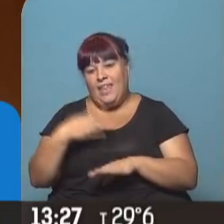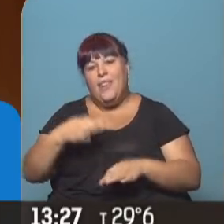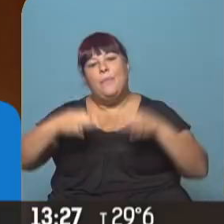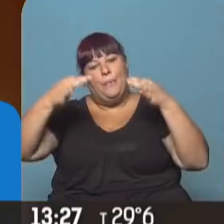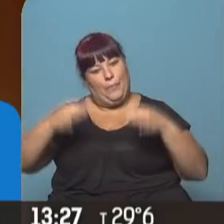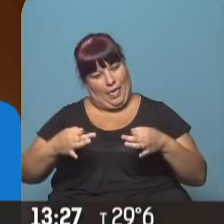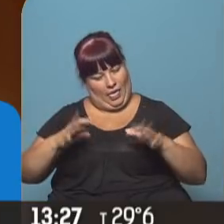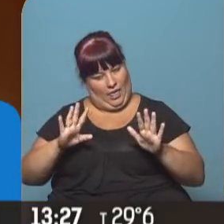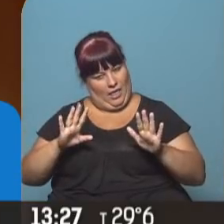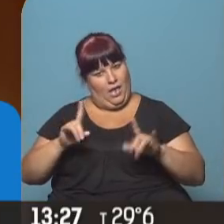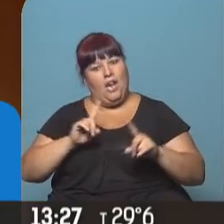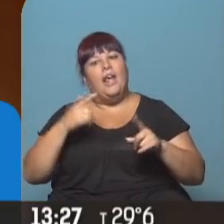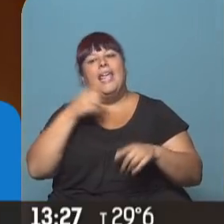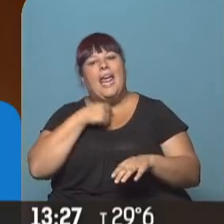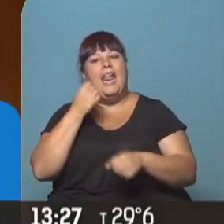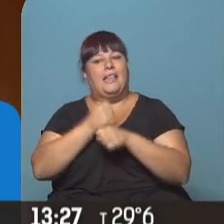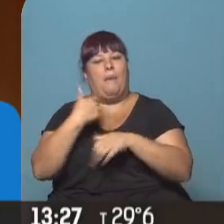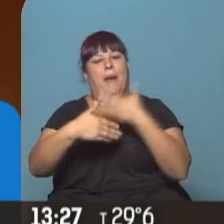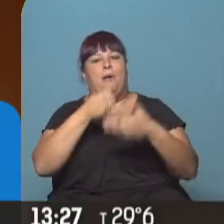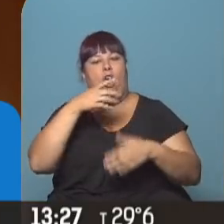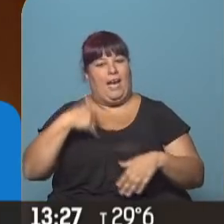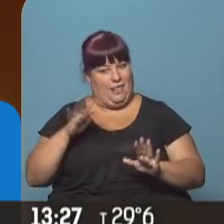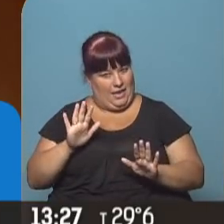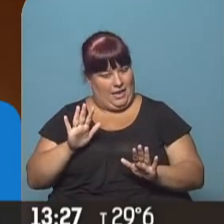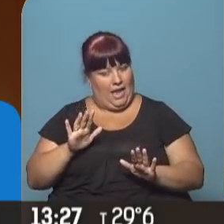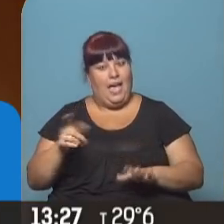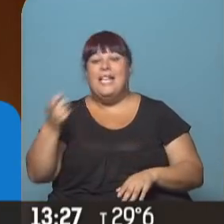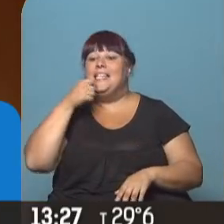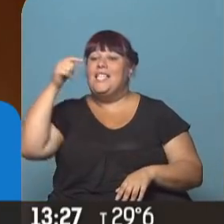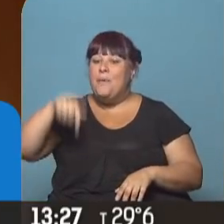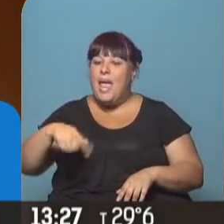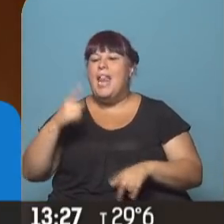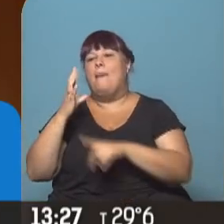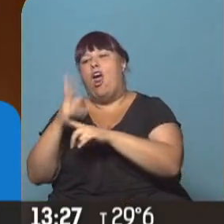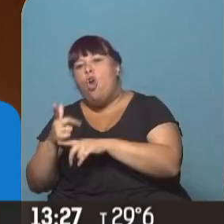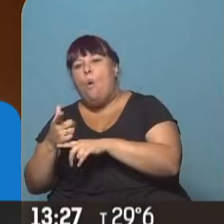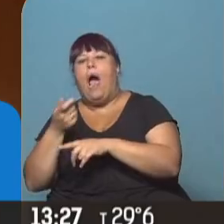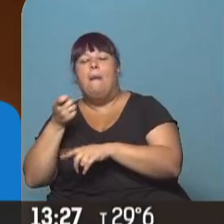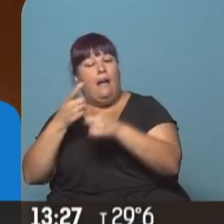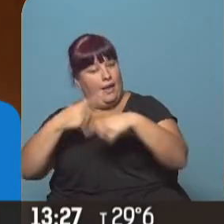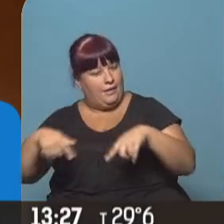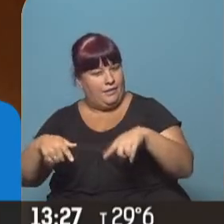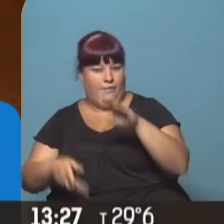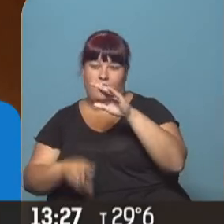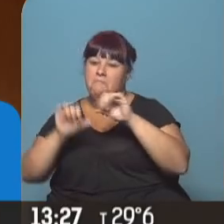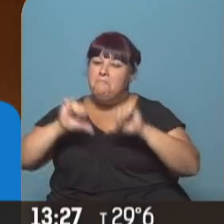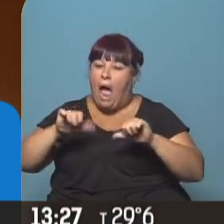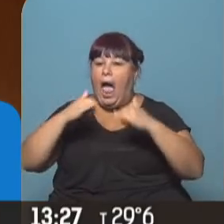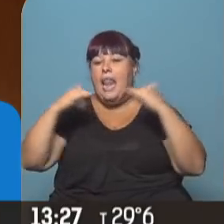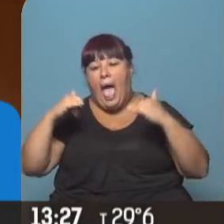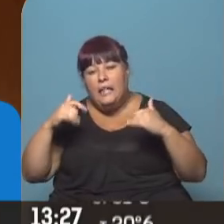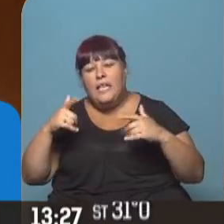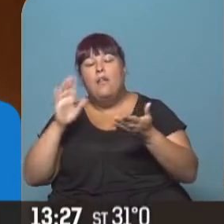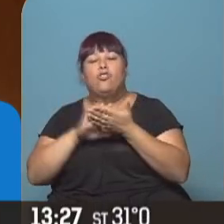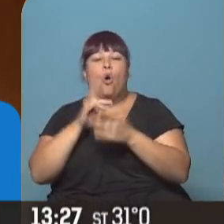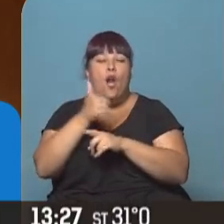bien intencionados y con ganas de hacer crecer la Argentina. Los que vengan con otro proyecto, que sea negativo, que sea vinculado